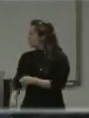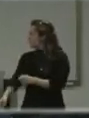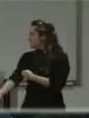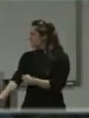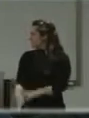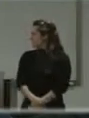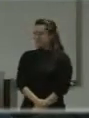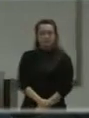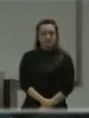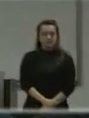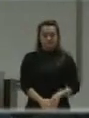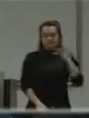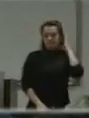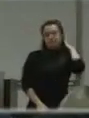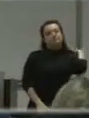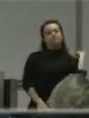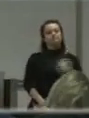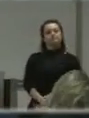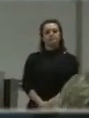tú te quedas